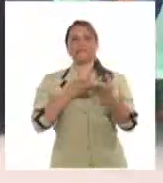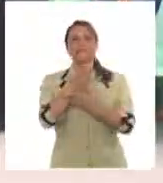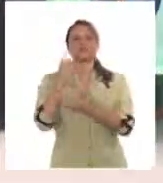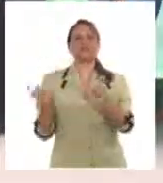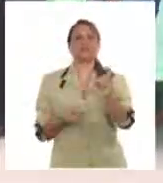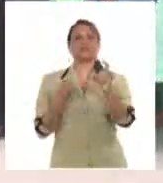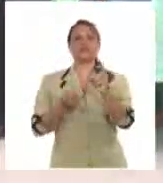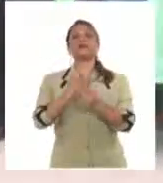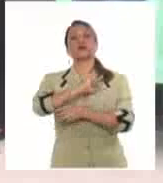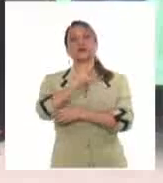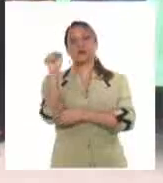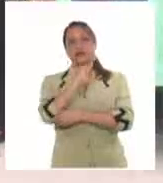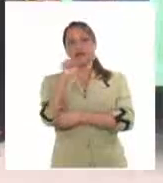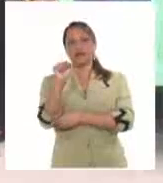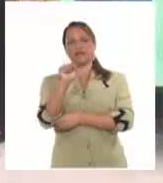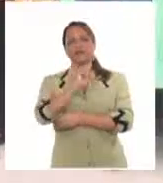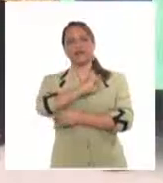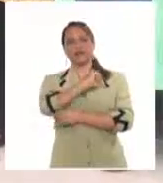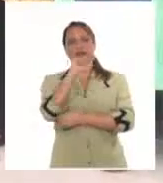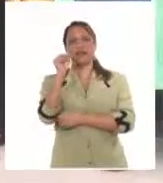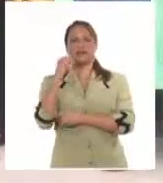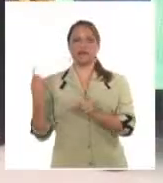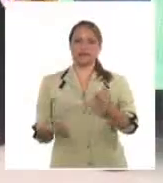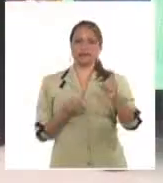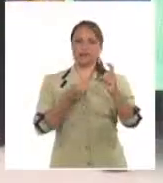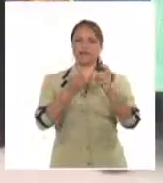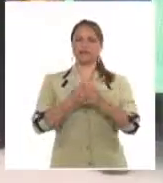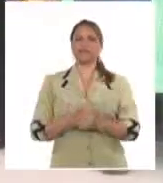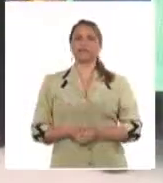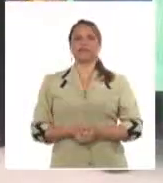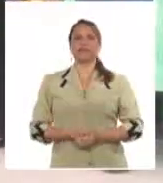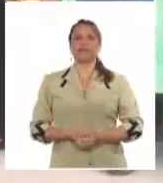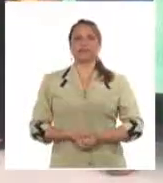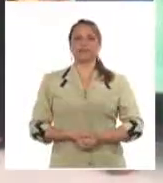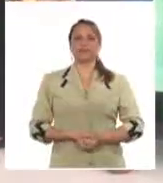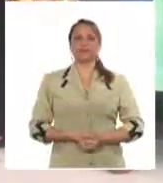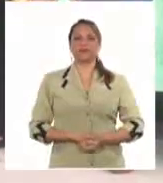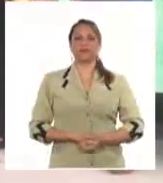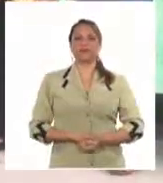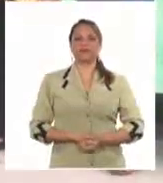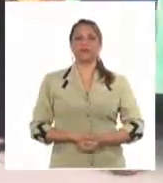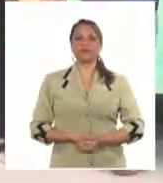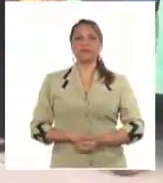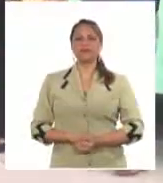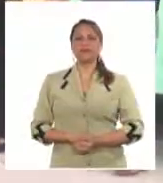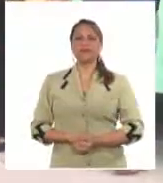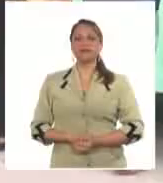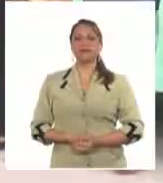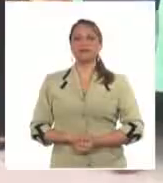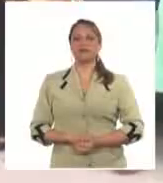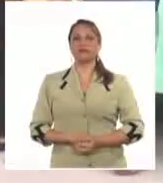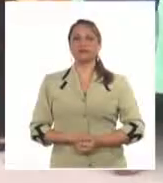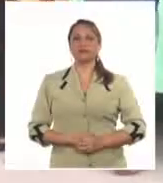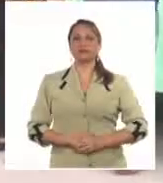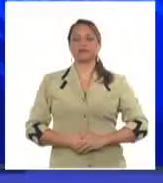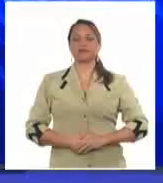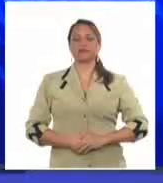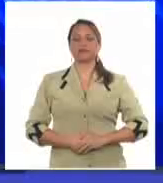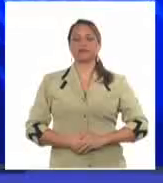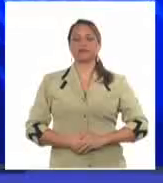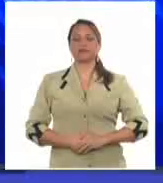y ganaremos la batalla. Desde Cienfuegos, Boris García Cuartero, Canal Cubano de Noticias.